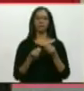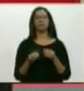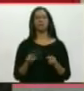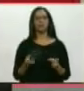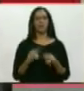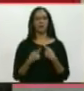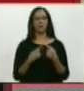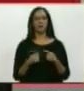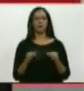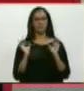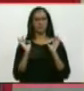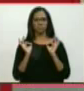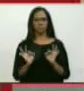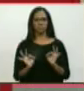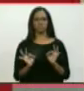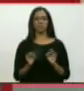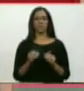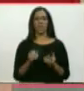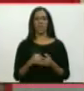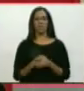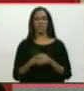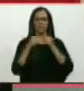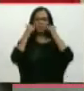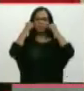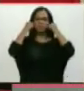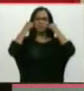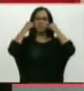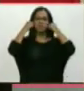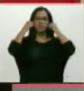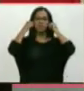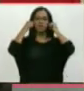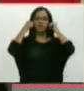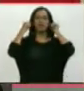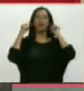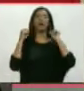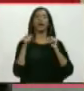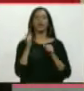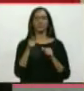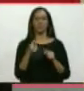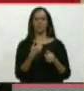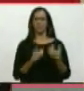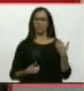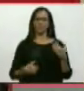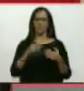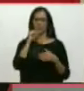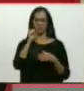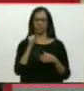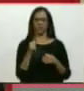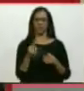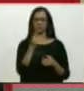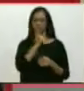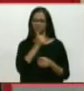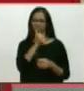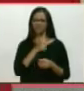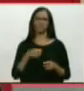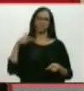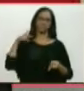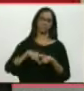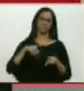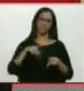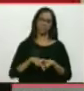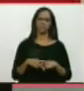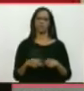bueno, ahí está la estirpe de lo que es el compañero Nicolás Maduro, aguantando presión, ataques,